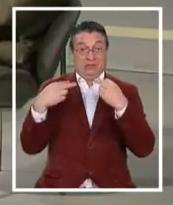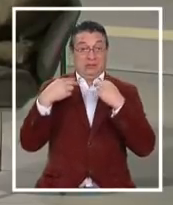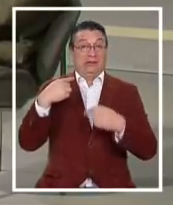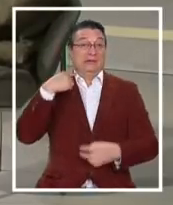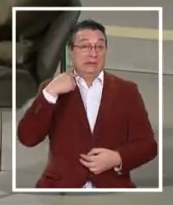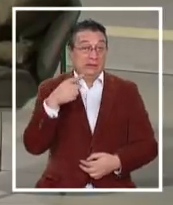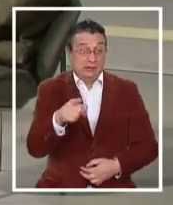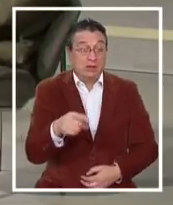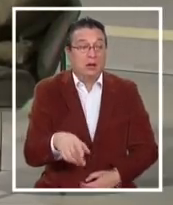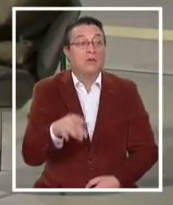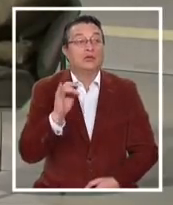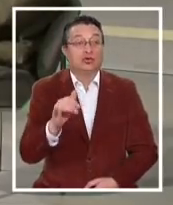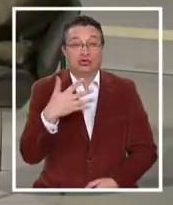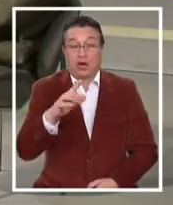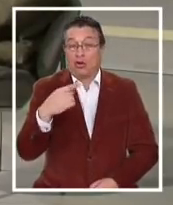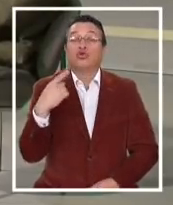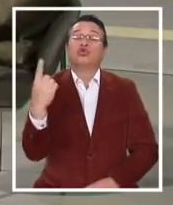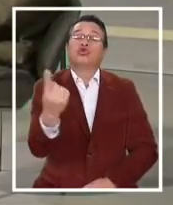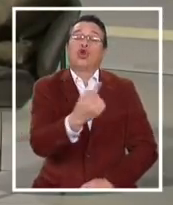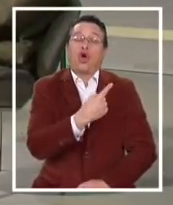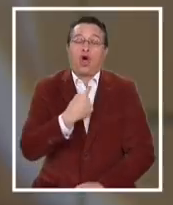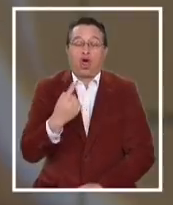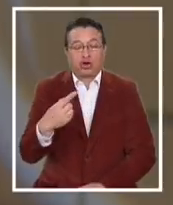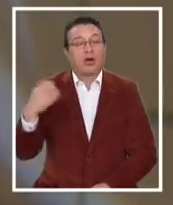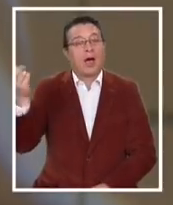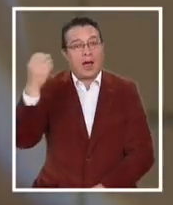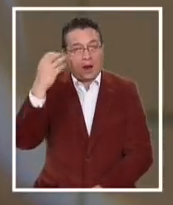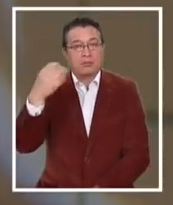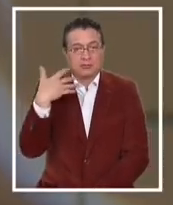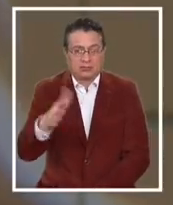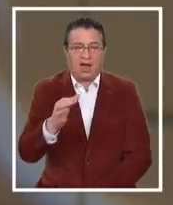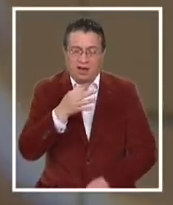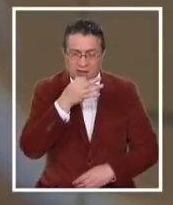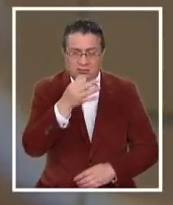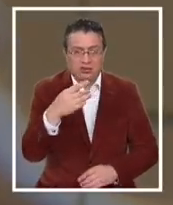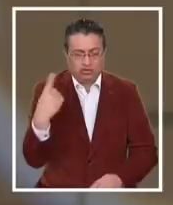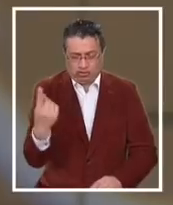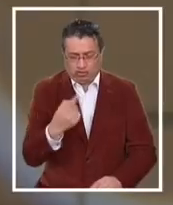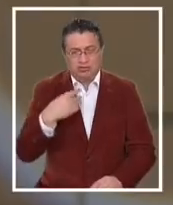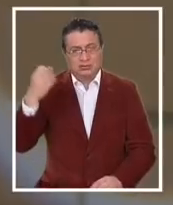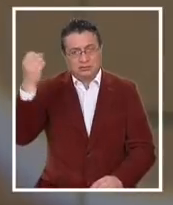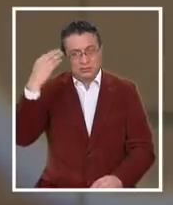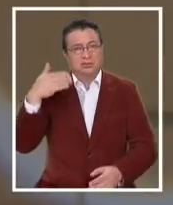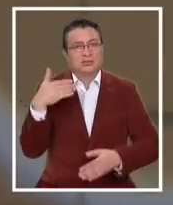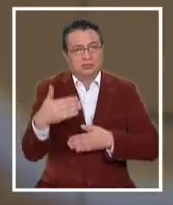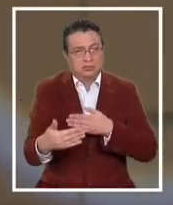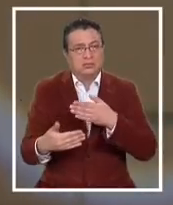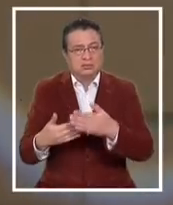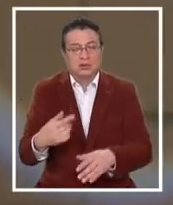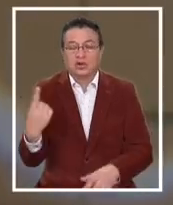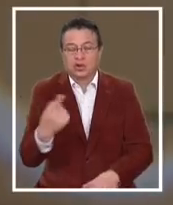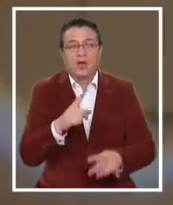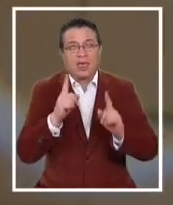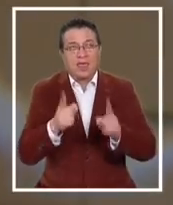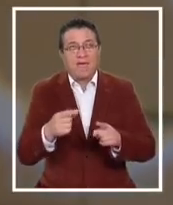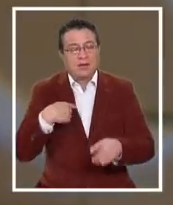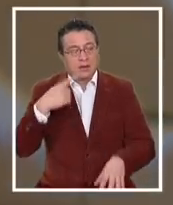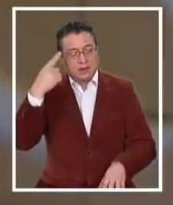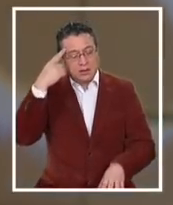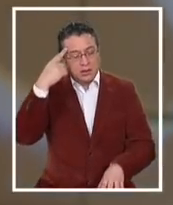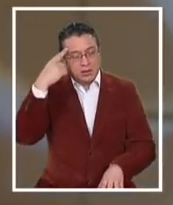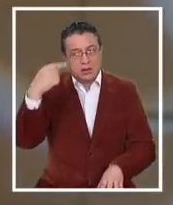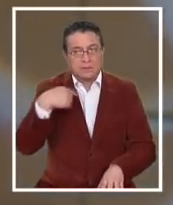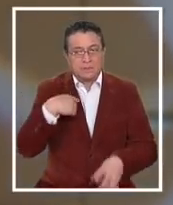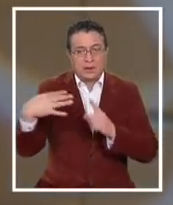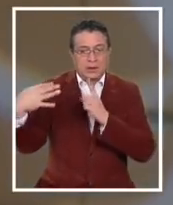diciendo de que en esto todos estamos aprendiendo. Y por lo tanto, nosotros debemos permanentemente preguntarnos ante la crítica